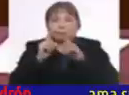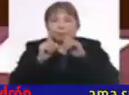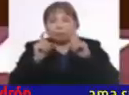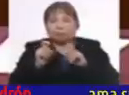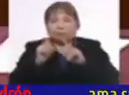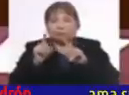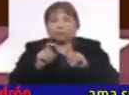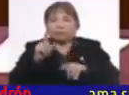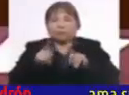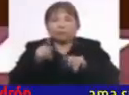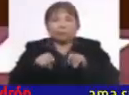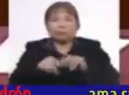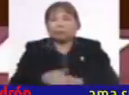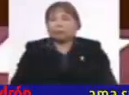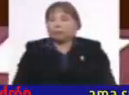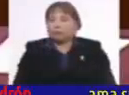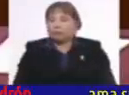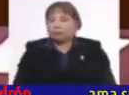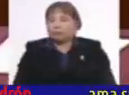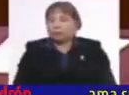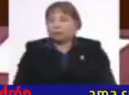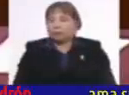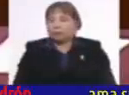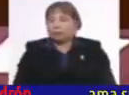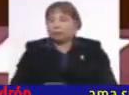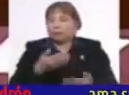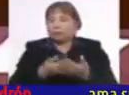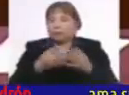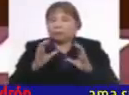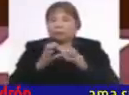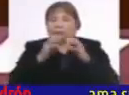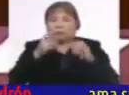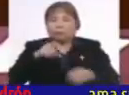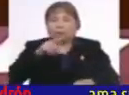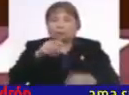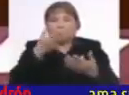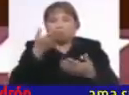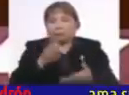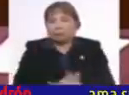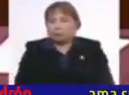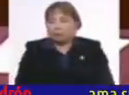las interrogantes que todos los progresistas creemos es necesario